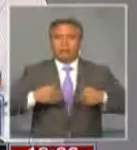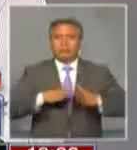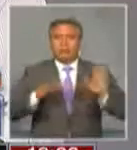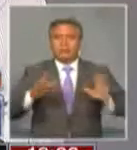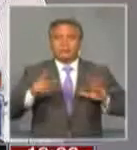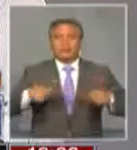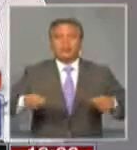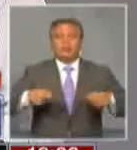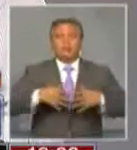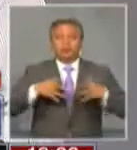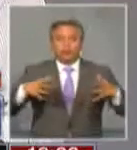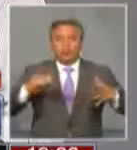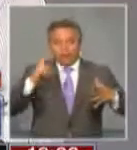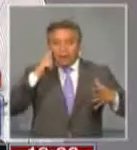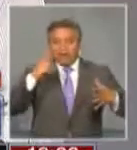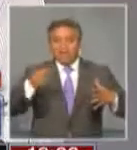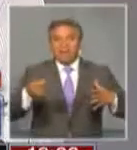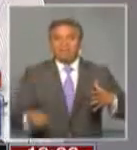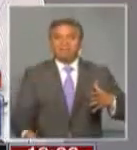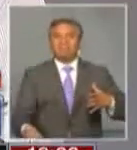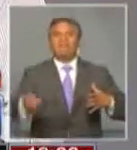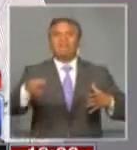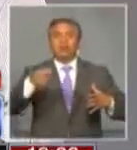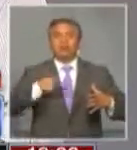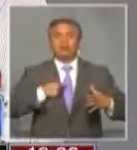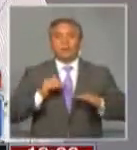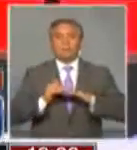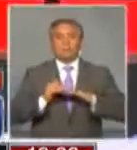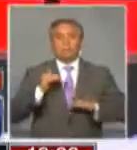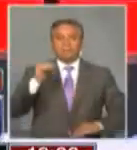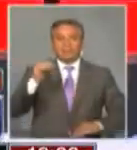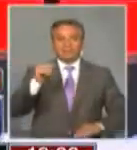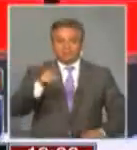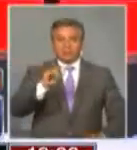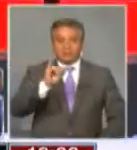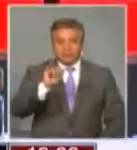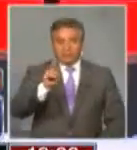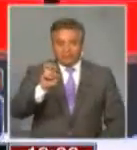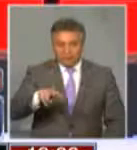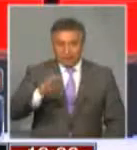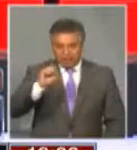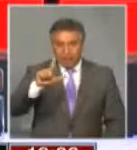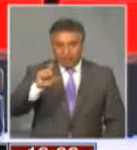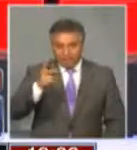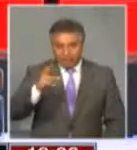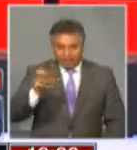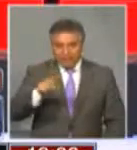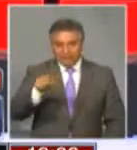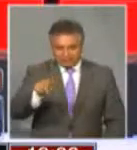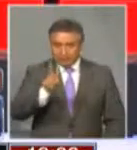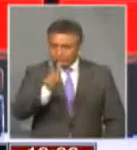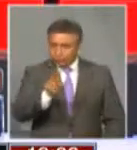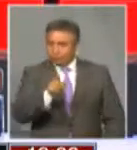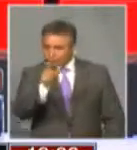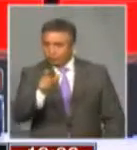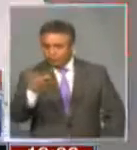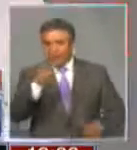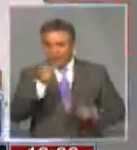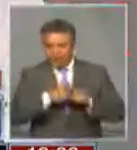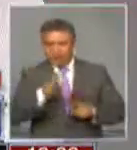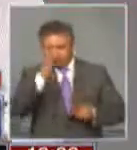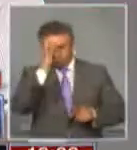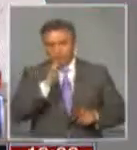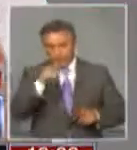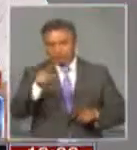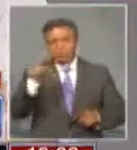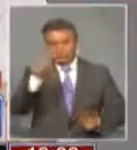fin, ¿cierto?, de obtener devoluciones indebidas. Uh-huh. ¿Qué era lo que hacía Iván Álvarez? Que era lo que hacía un par de funcionarios, exfuncionarios del Servicio de